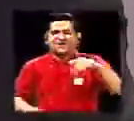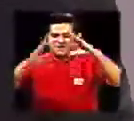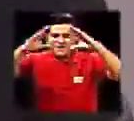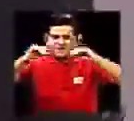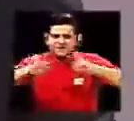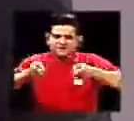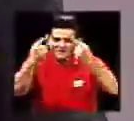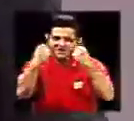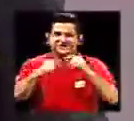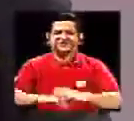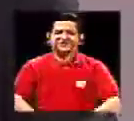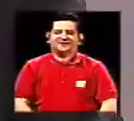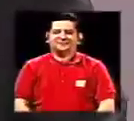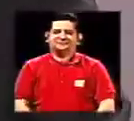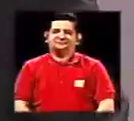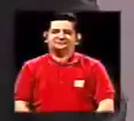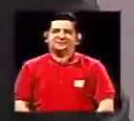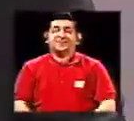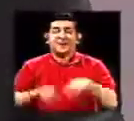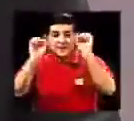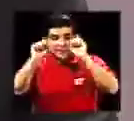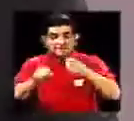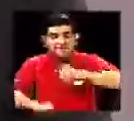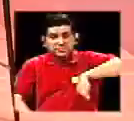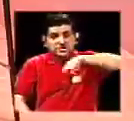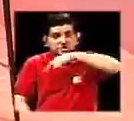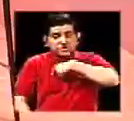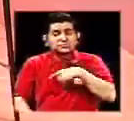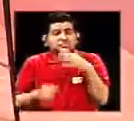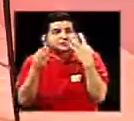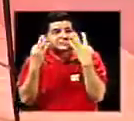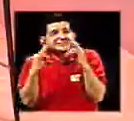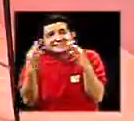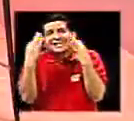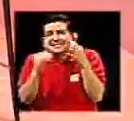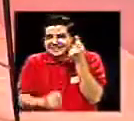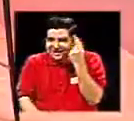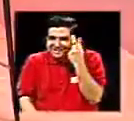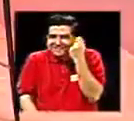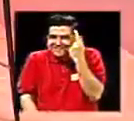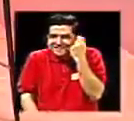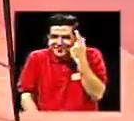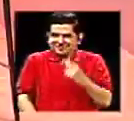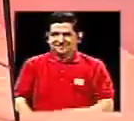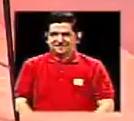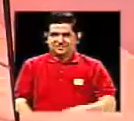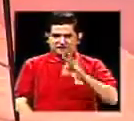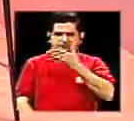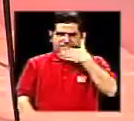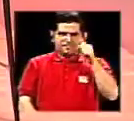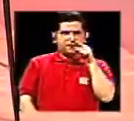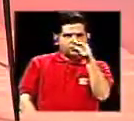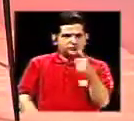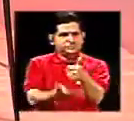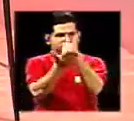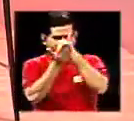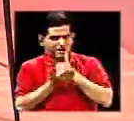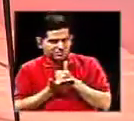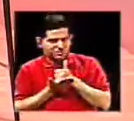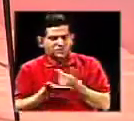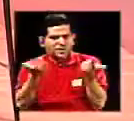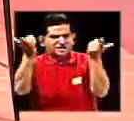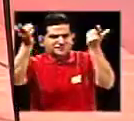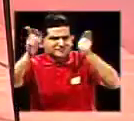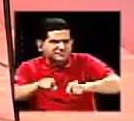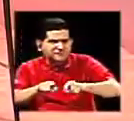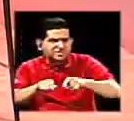noche y poder intentar entender mejor con sus aportes lo que ha